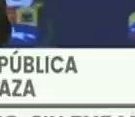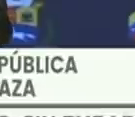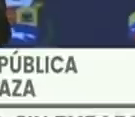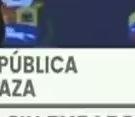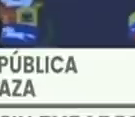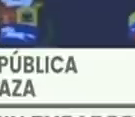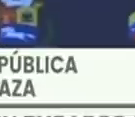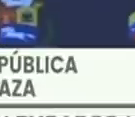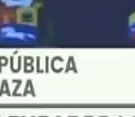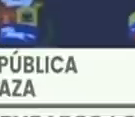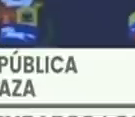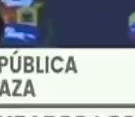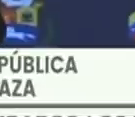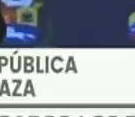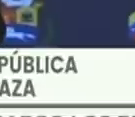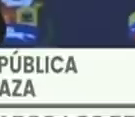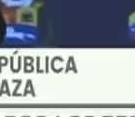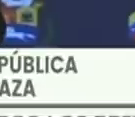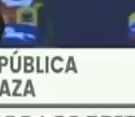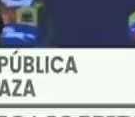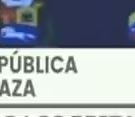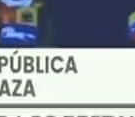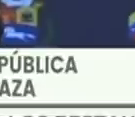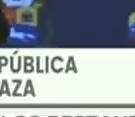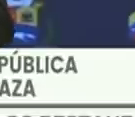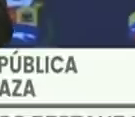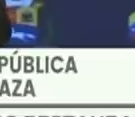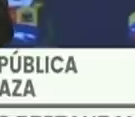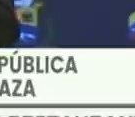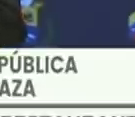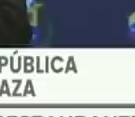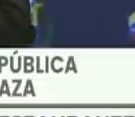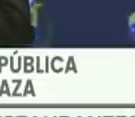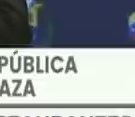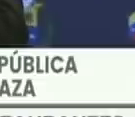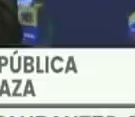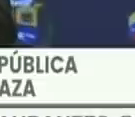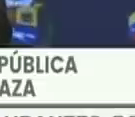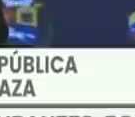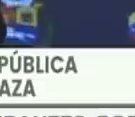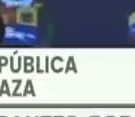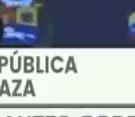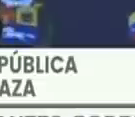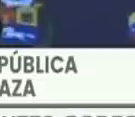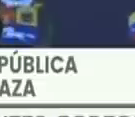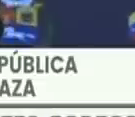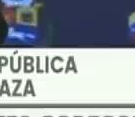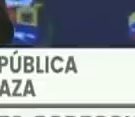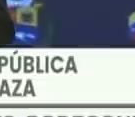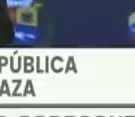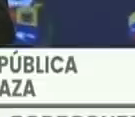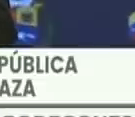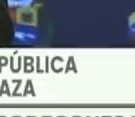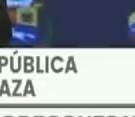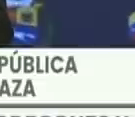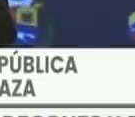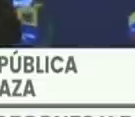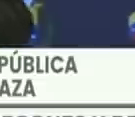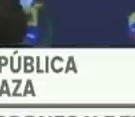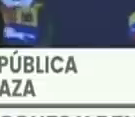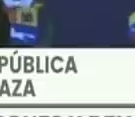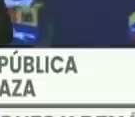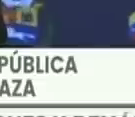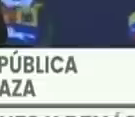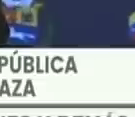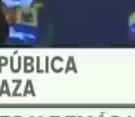énfasis en algunos puntos que el general en jefe, ministro de la Defensa, Vladimir Padrino López, el día de